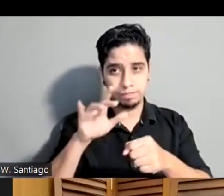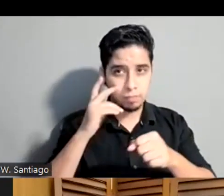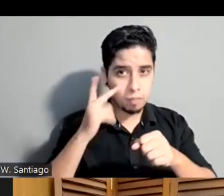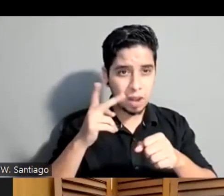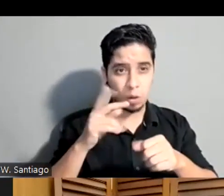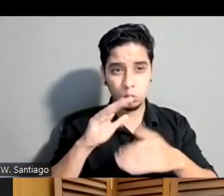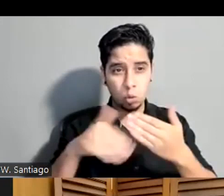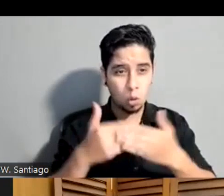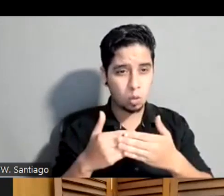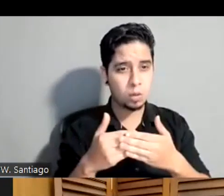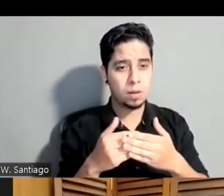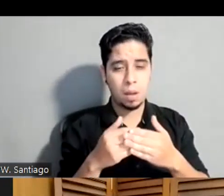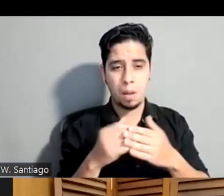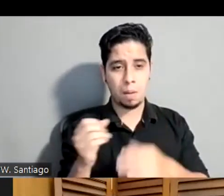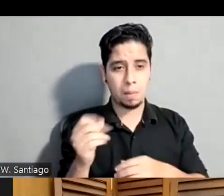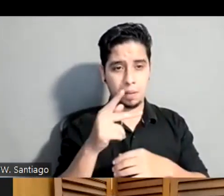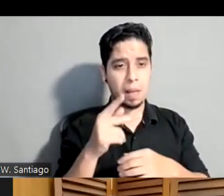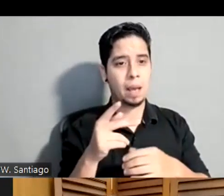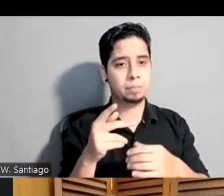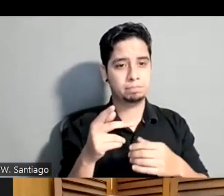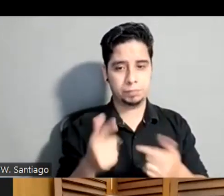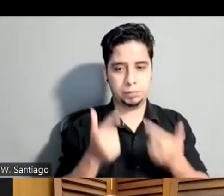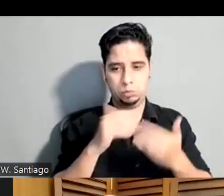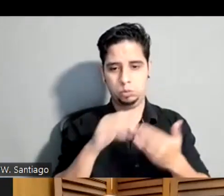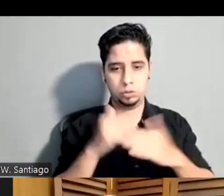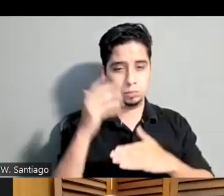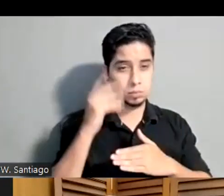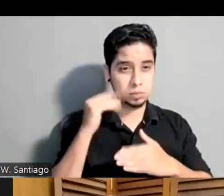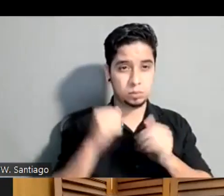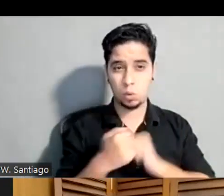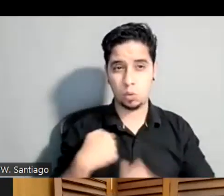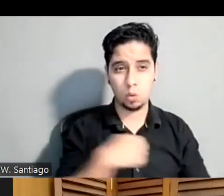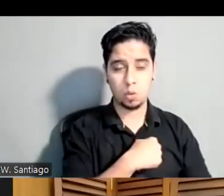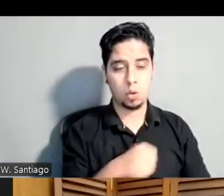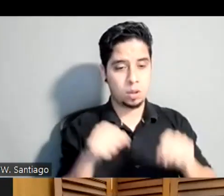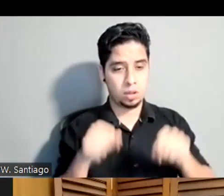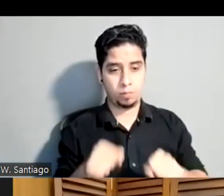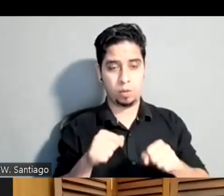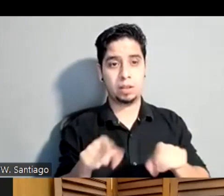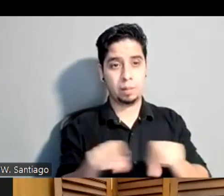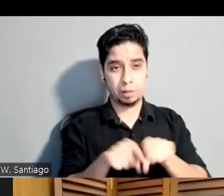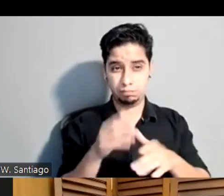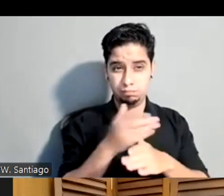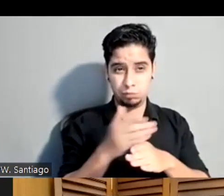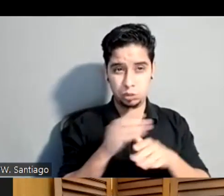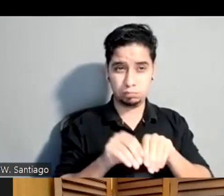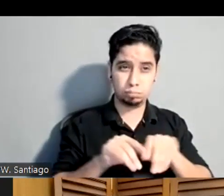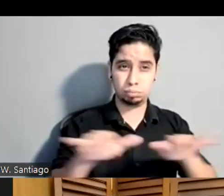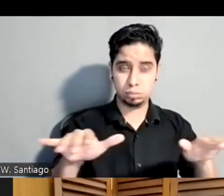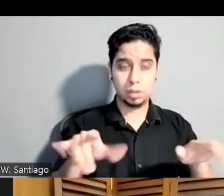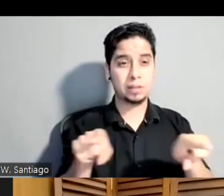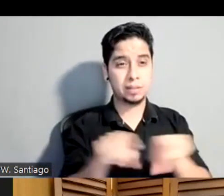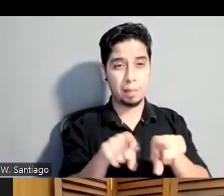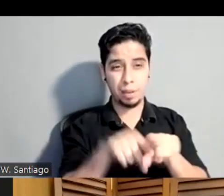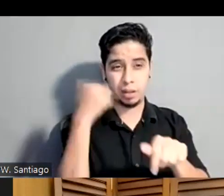día, vuelva a revivir todos esos momentos con nosotros y pueda compartirlos de igual manera. Recuerde también que va a encontrar